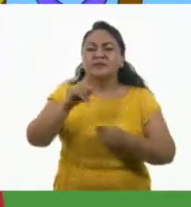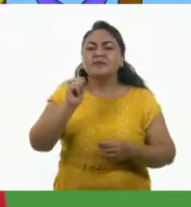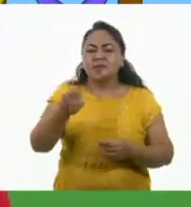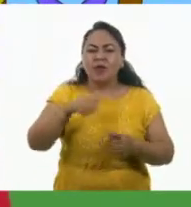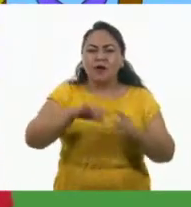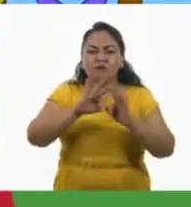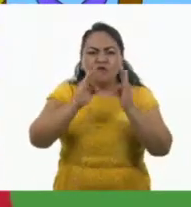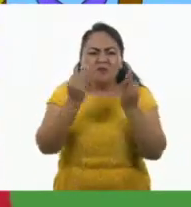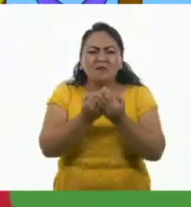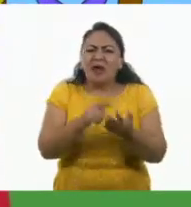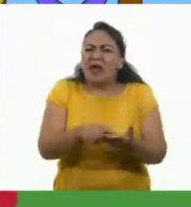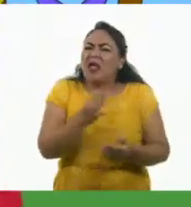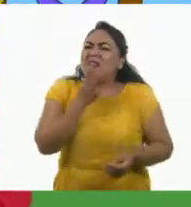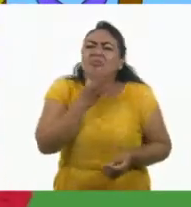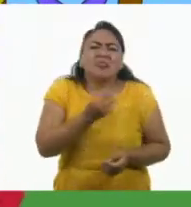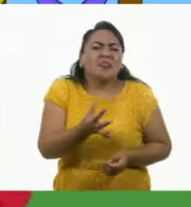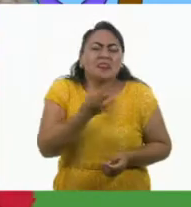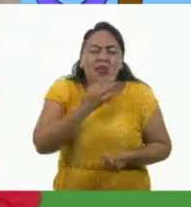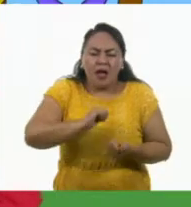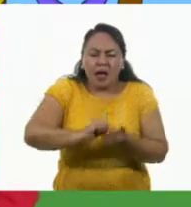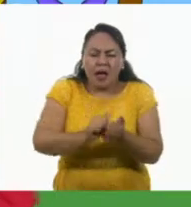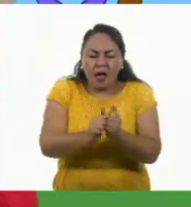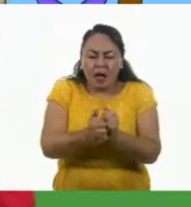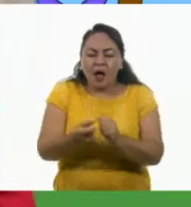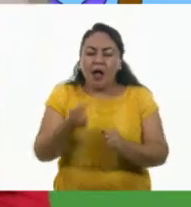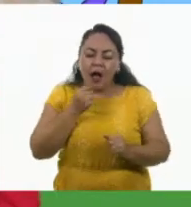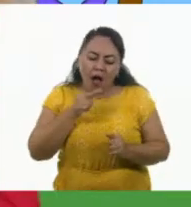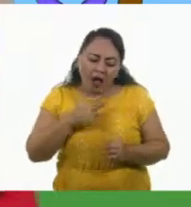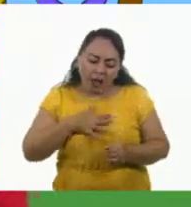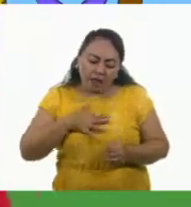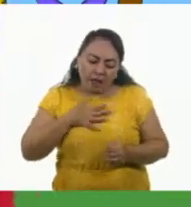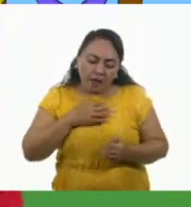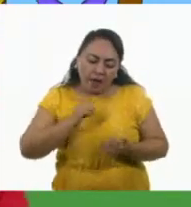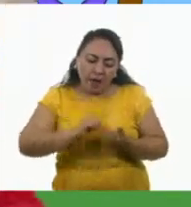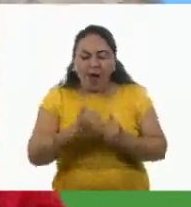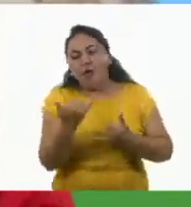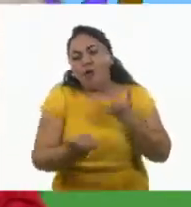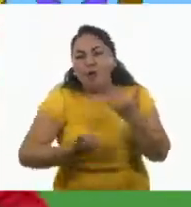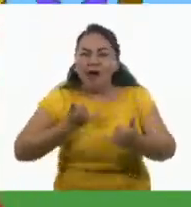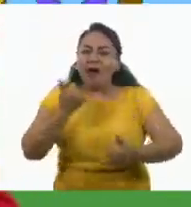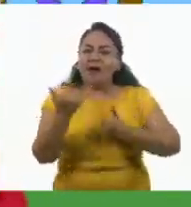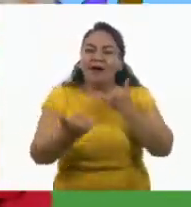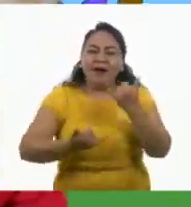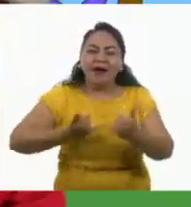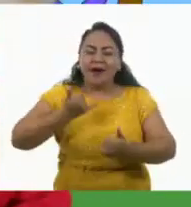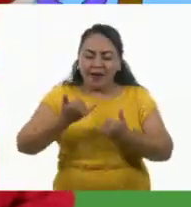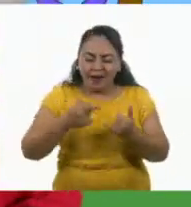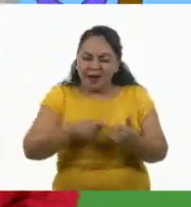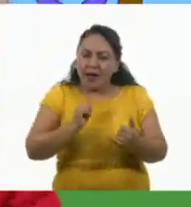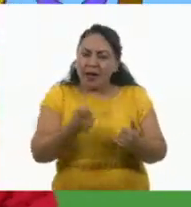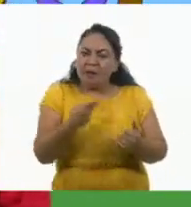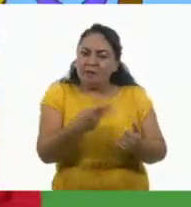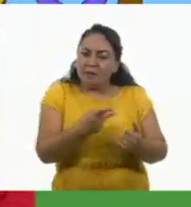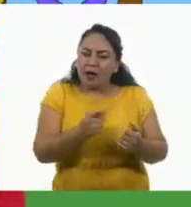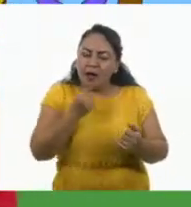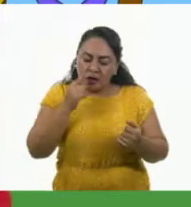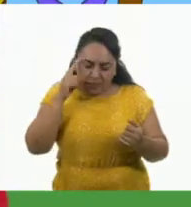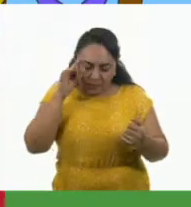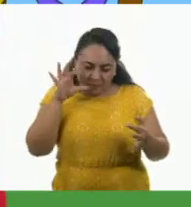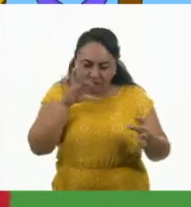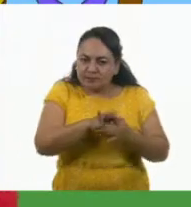sus formas simples inspiran el juego en el que niñas y niños deciden qué representa ese